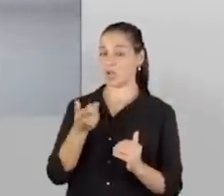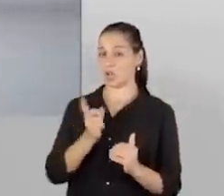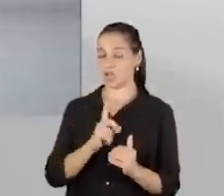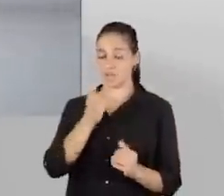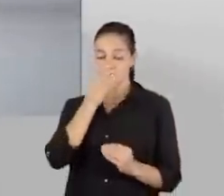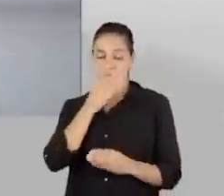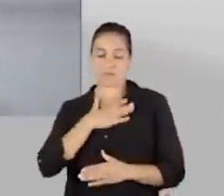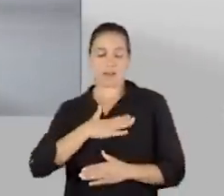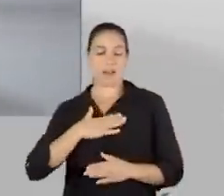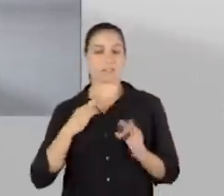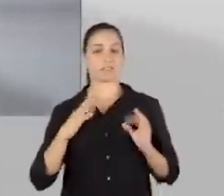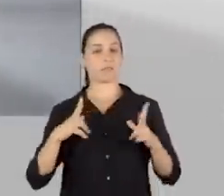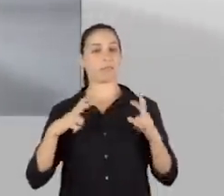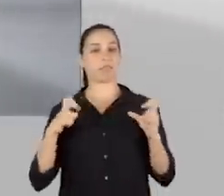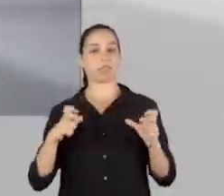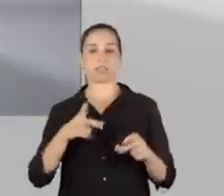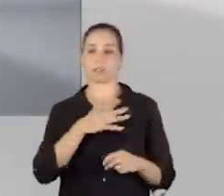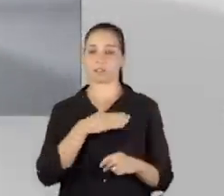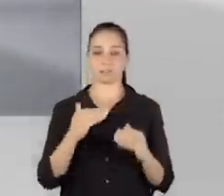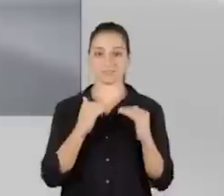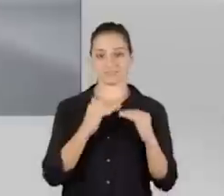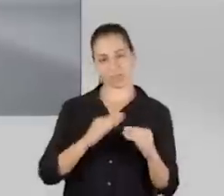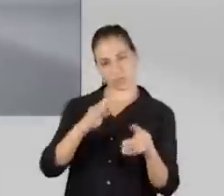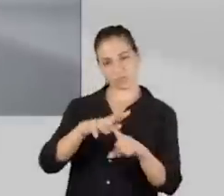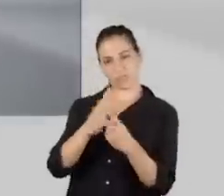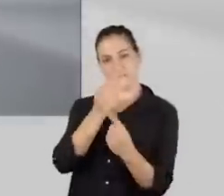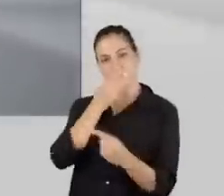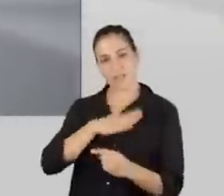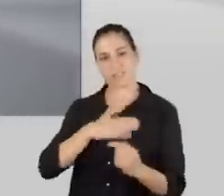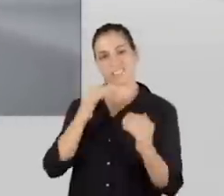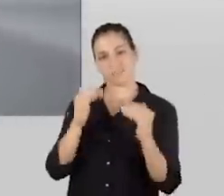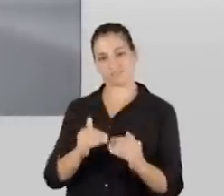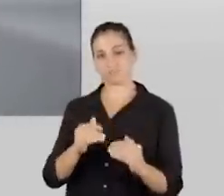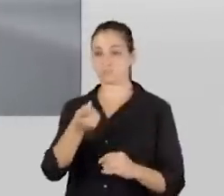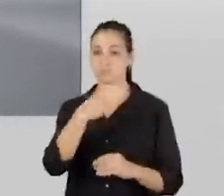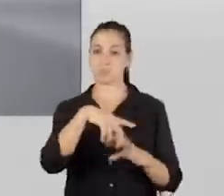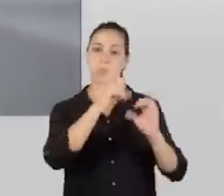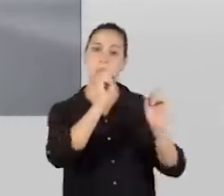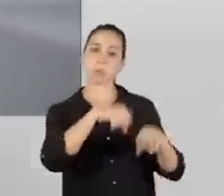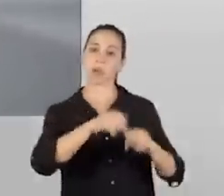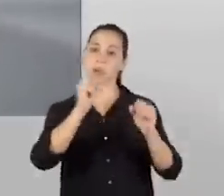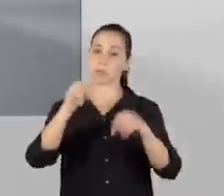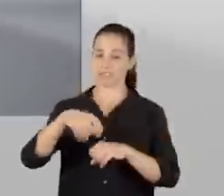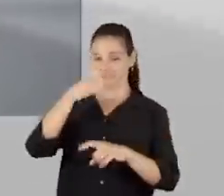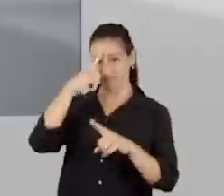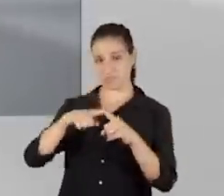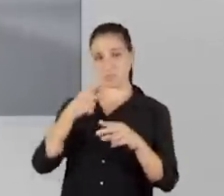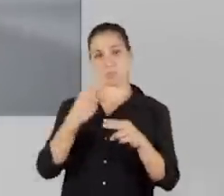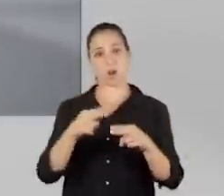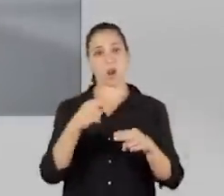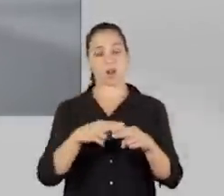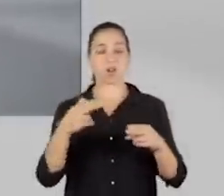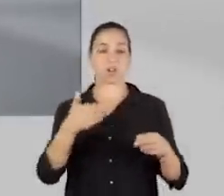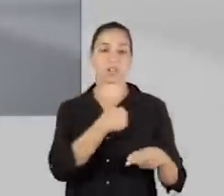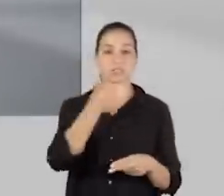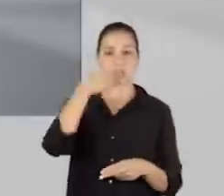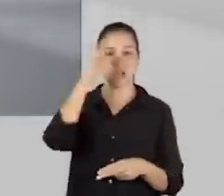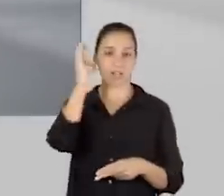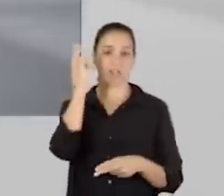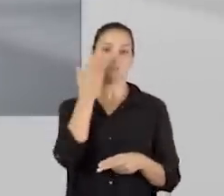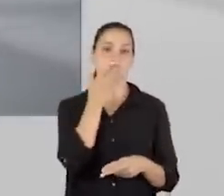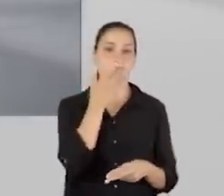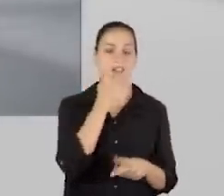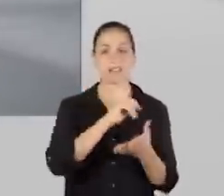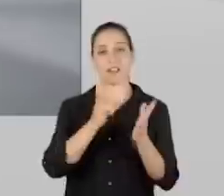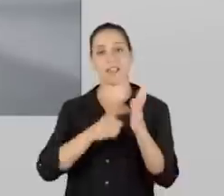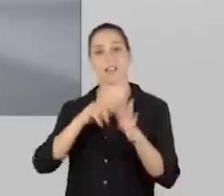cambio quieren reducir el tuyo todos ellos tienen un pacto para aplicar políticas de género en los Colegios leyes trans que nos han querido